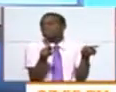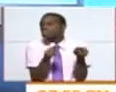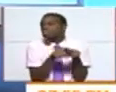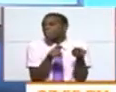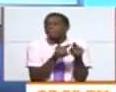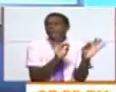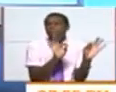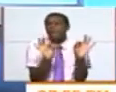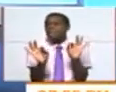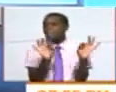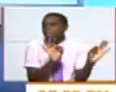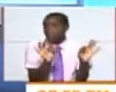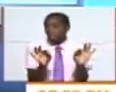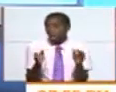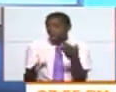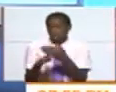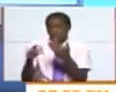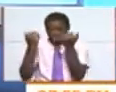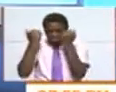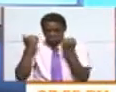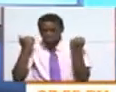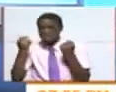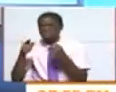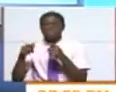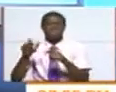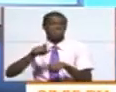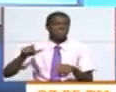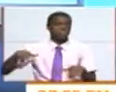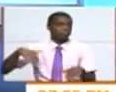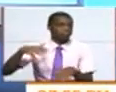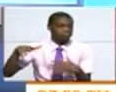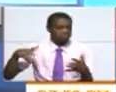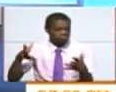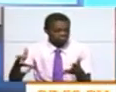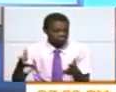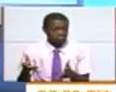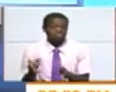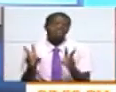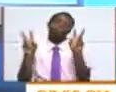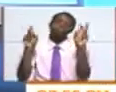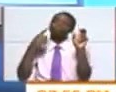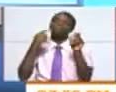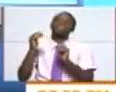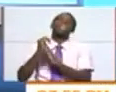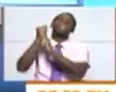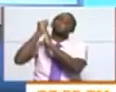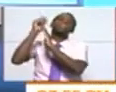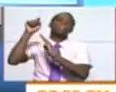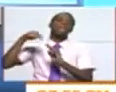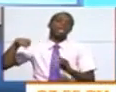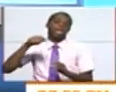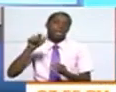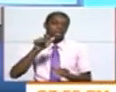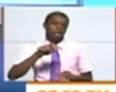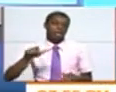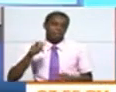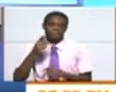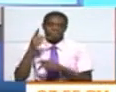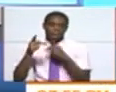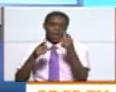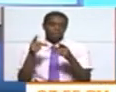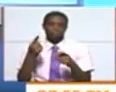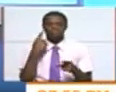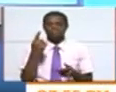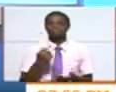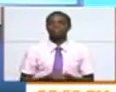momentos piden encapuchados y, entre comillas, líderes de partidos políticos.